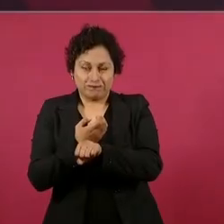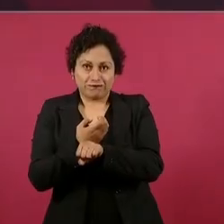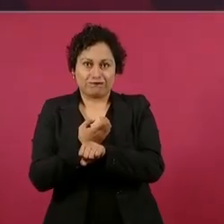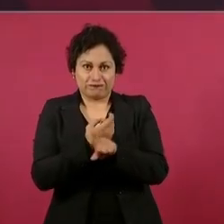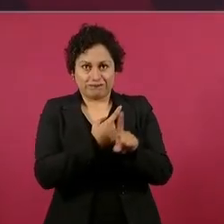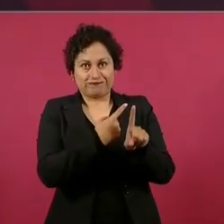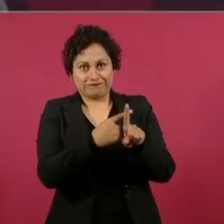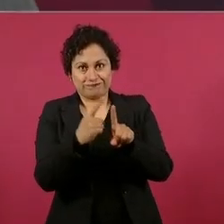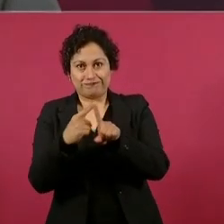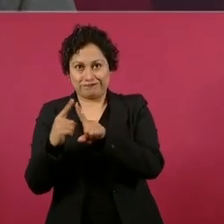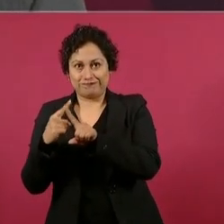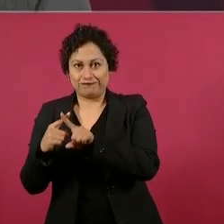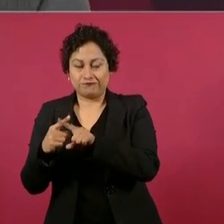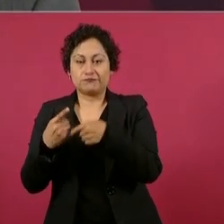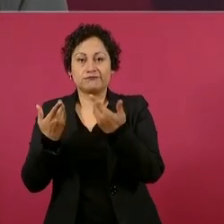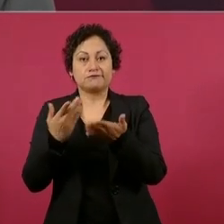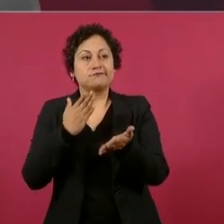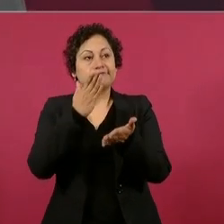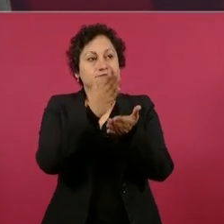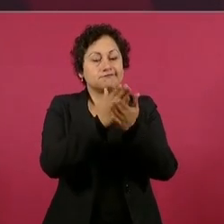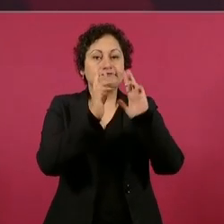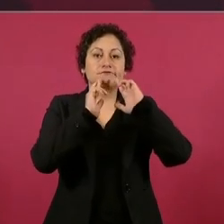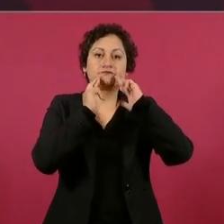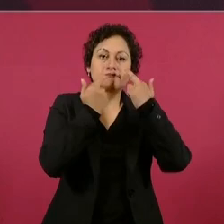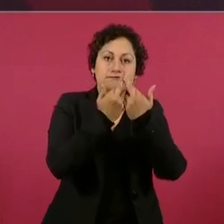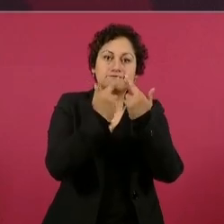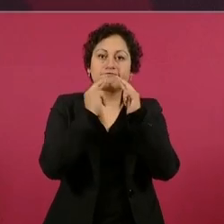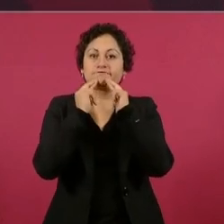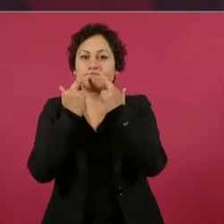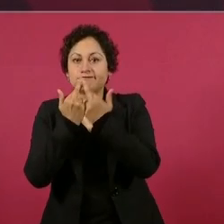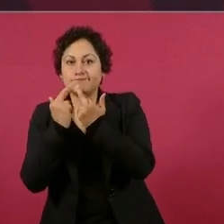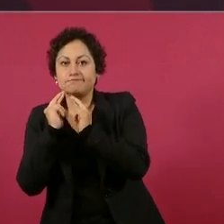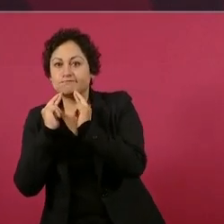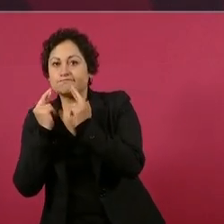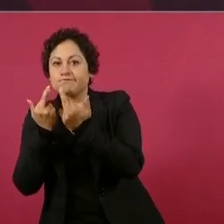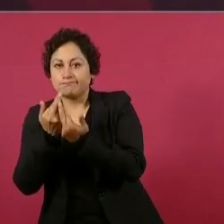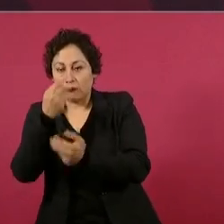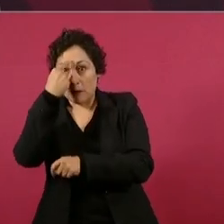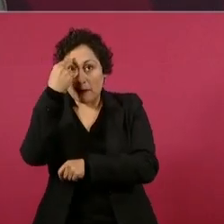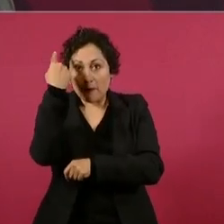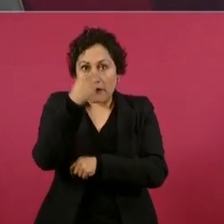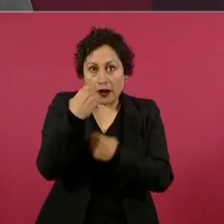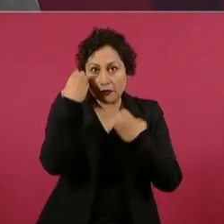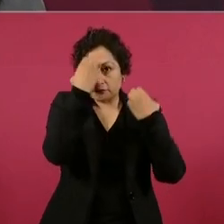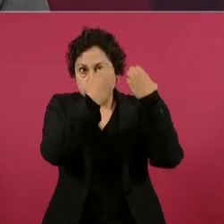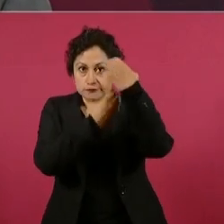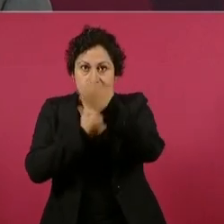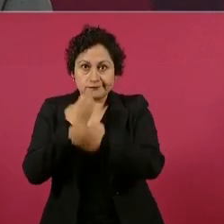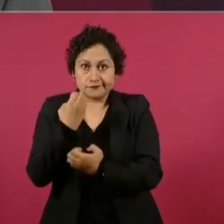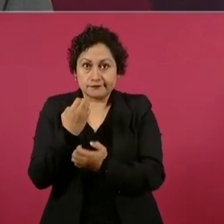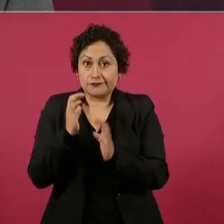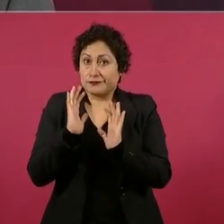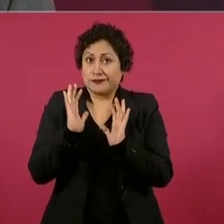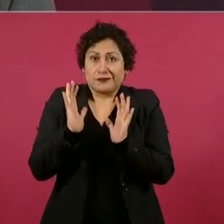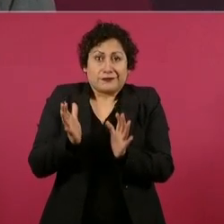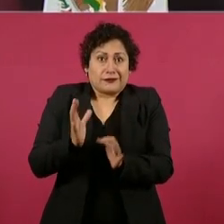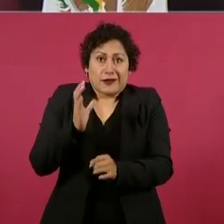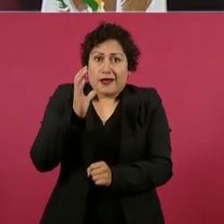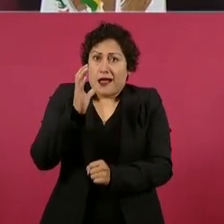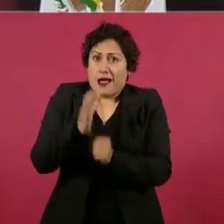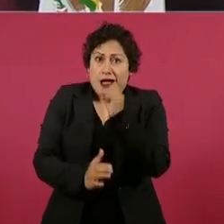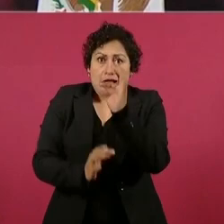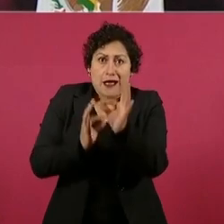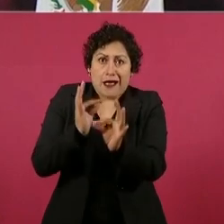varias reuniones de evaluación. Ya terminamos este fin de semana de